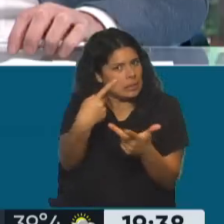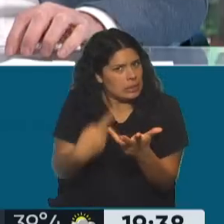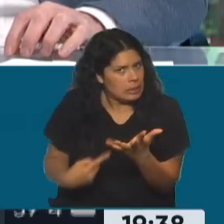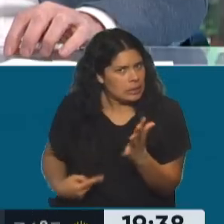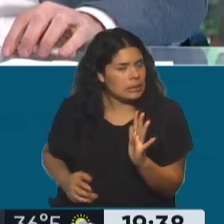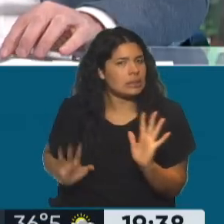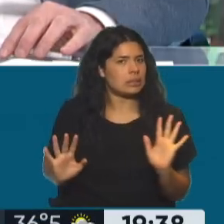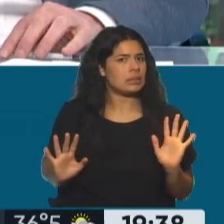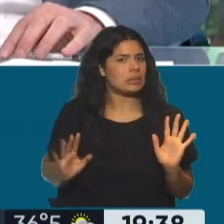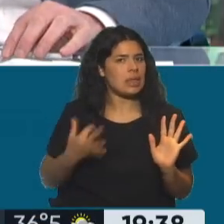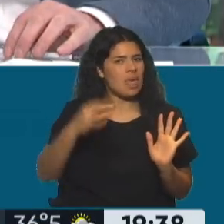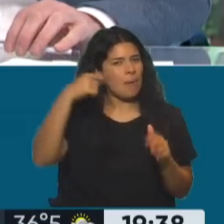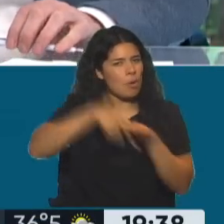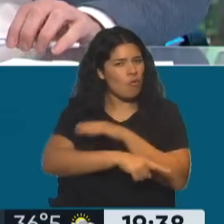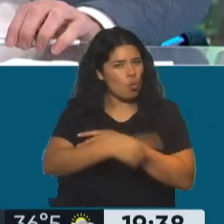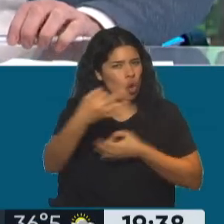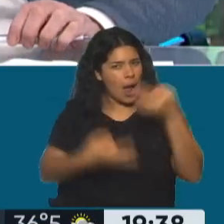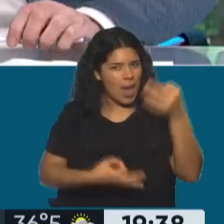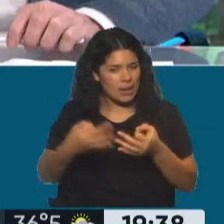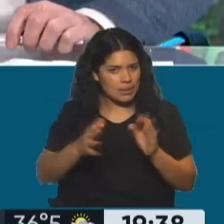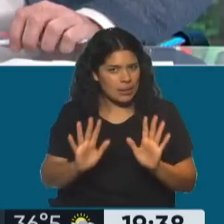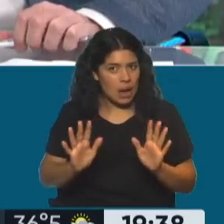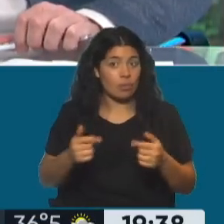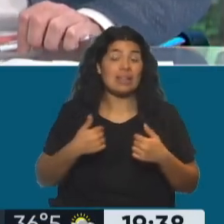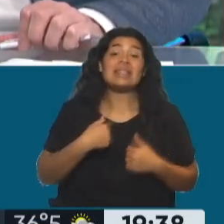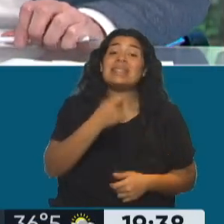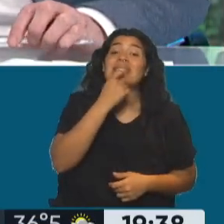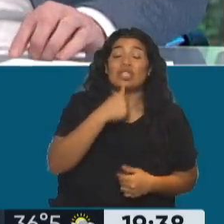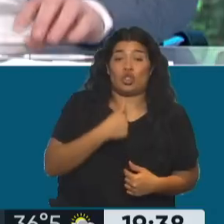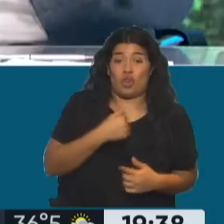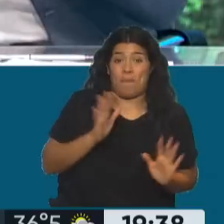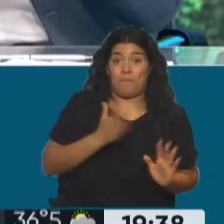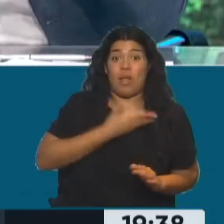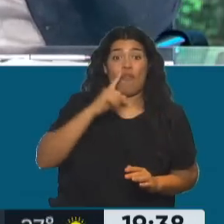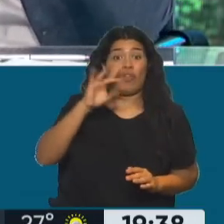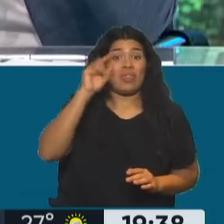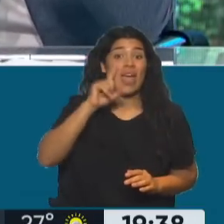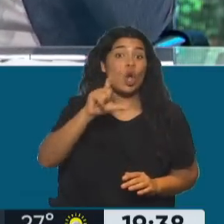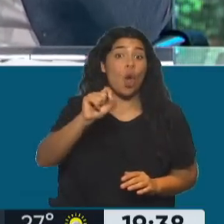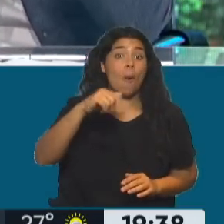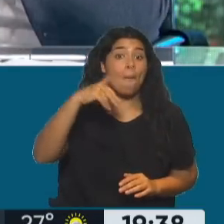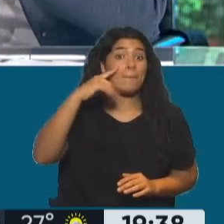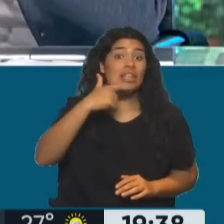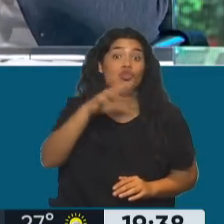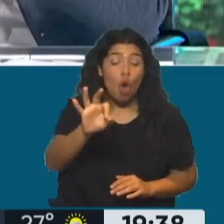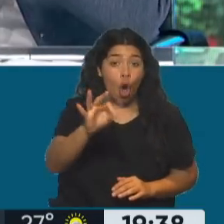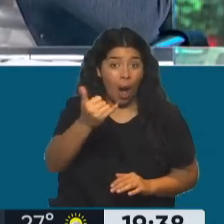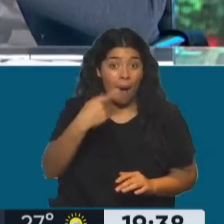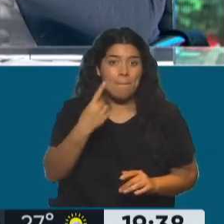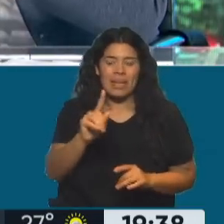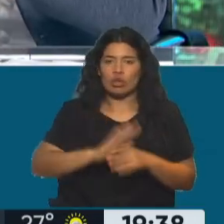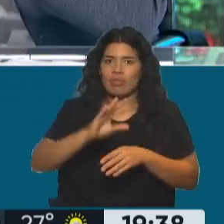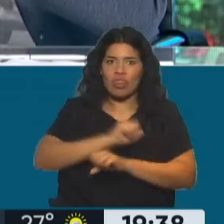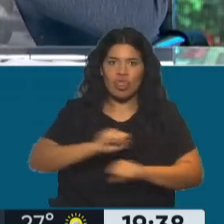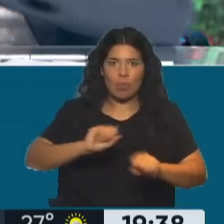Porque si supongamos, en realidad yo tengo ese fideicomiso y no funciona, Ocampo, no sé si vieron una entrevista,